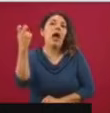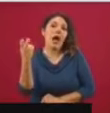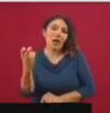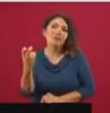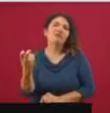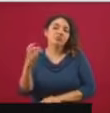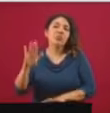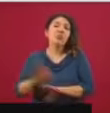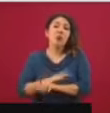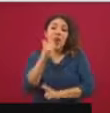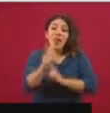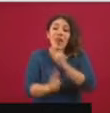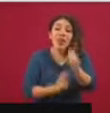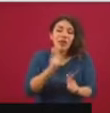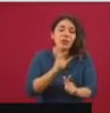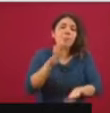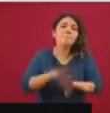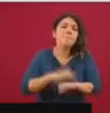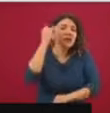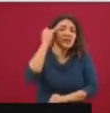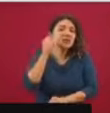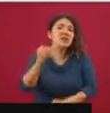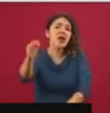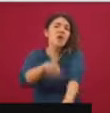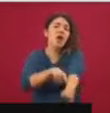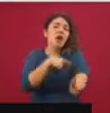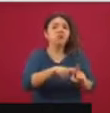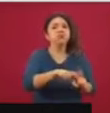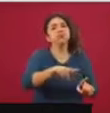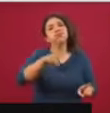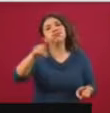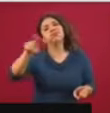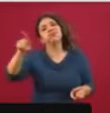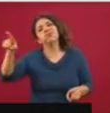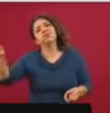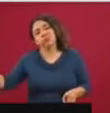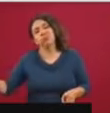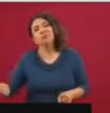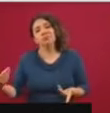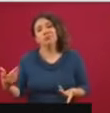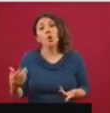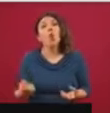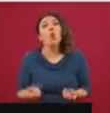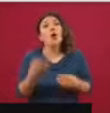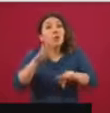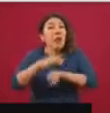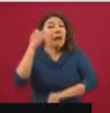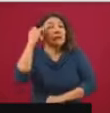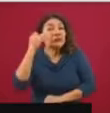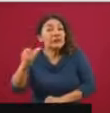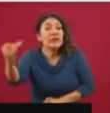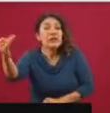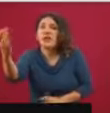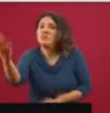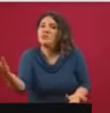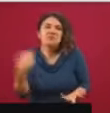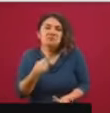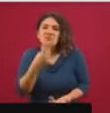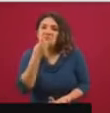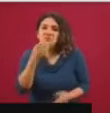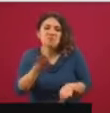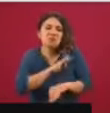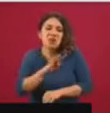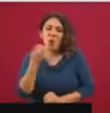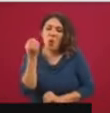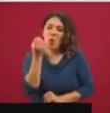que la epidemia sea lenta que es más larga más larga cuanto más larga hemos dicho posiblemente llegaremos a